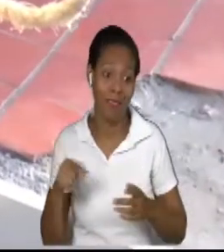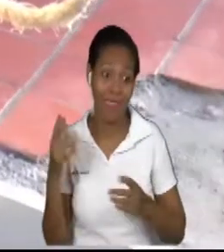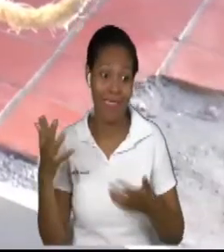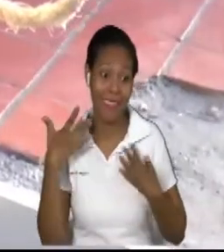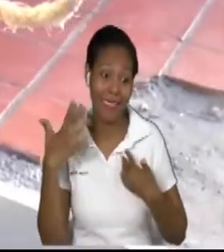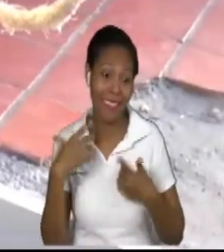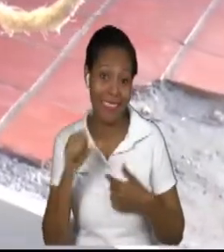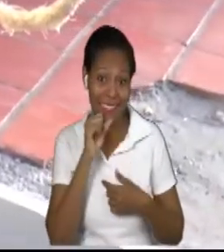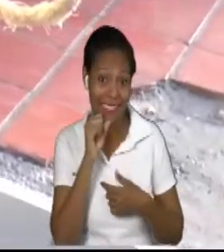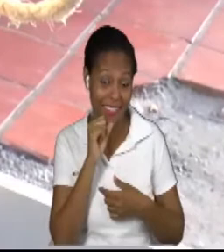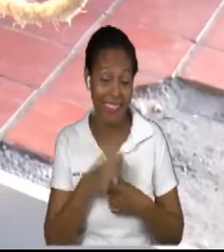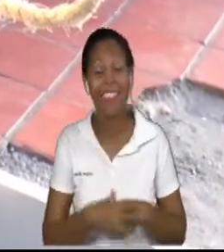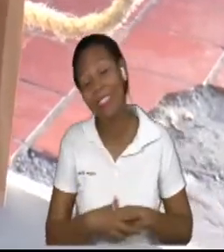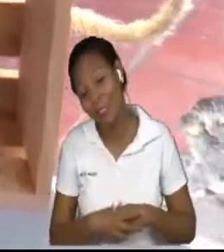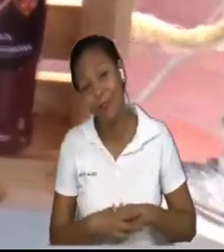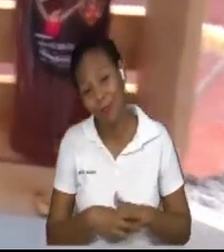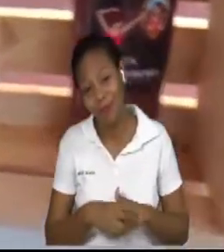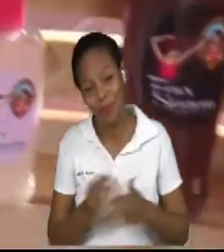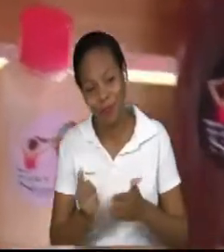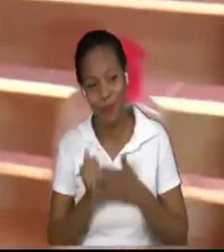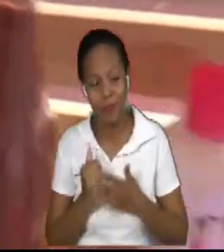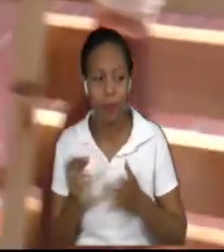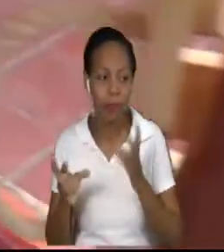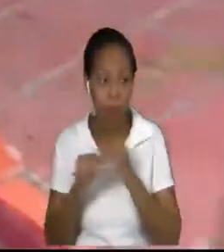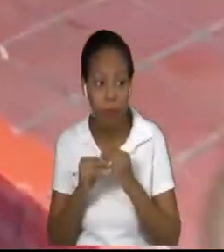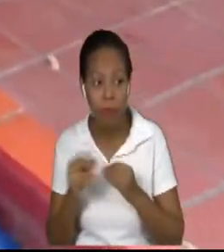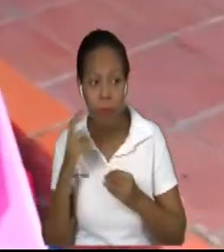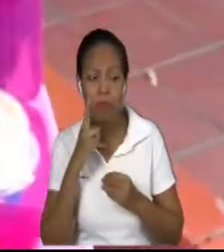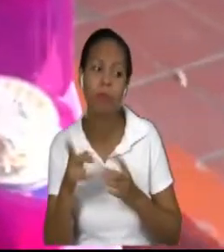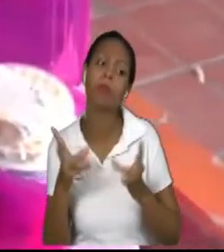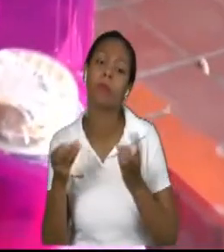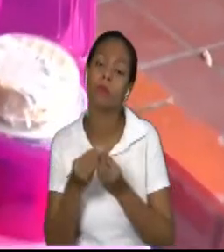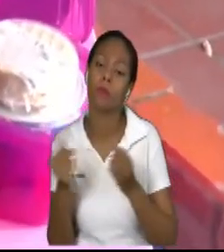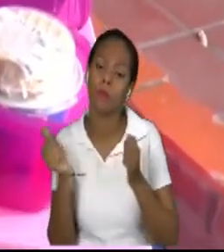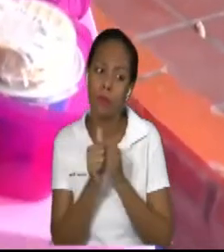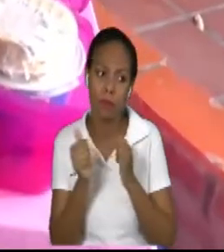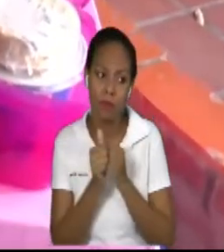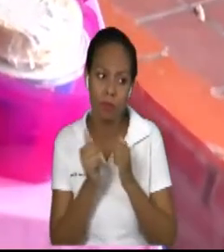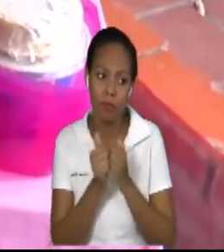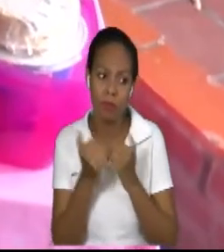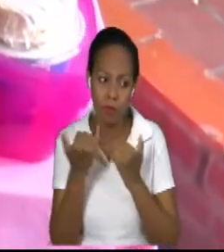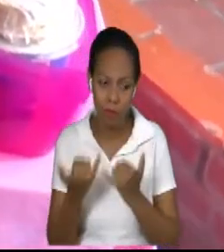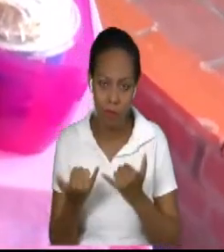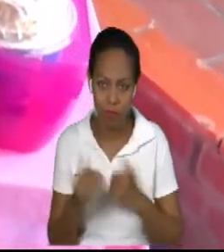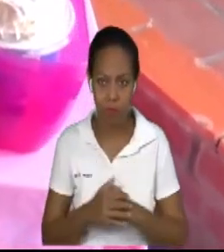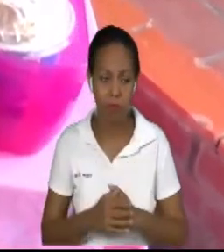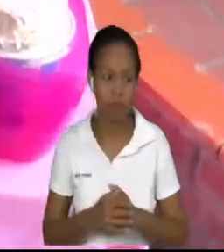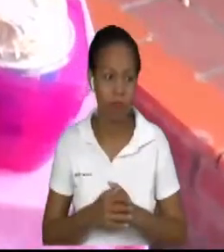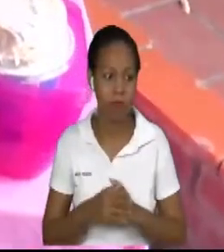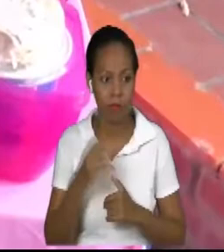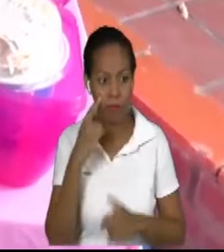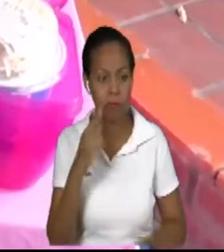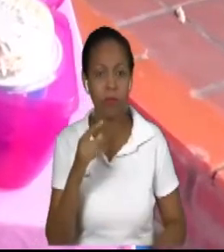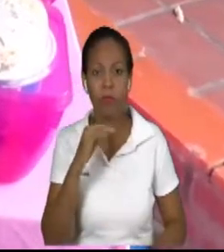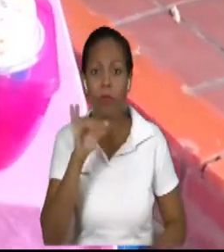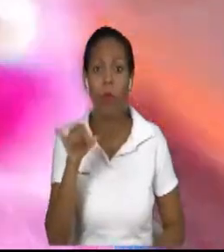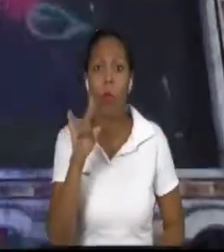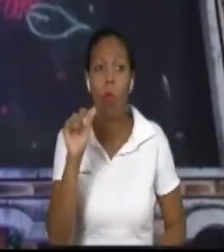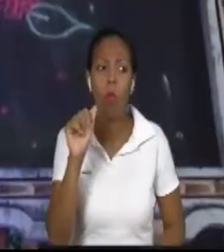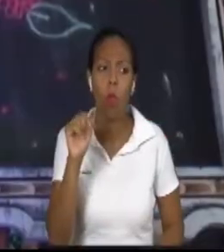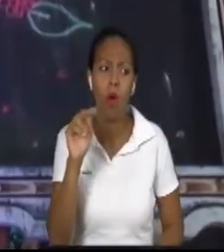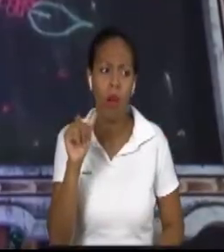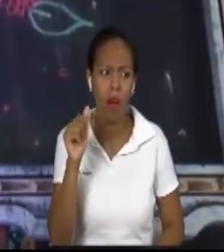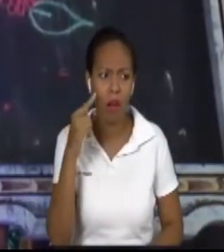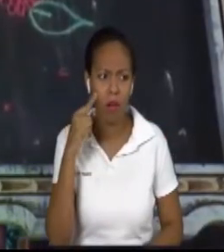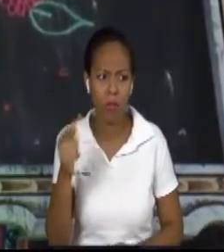Barranca Bermeja. Además de esto nos encontramos con compañía en nuestro traspatio de Juana. ¿Por qué se llama el traspatio